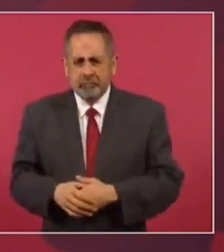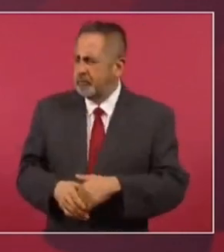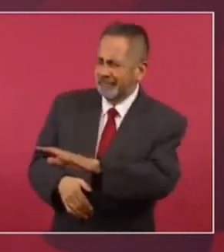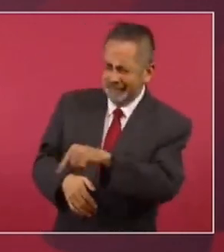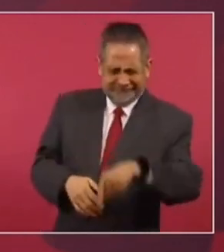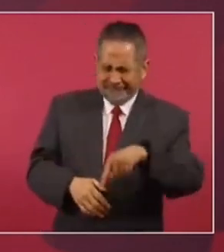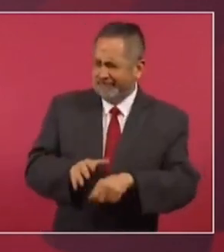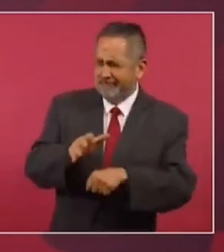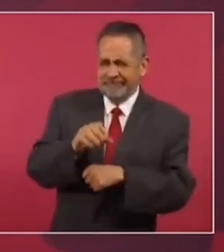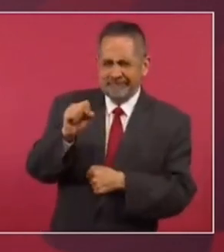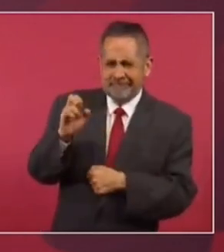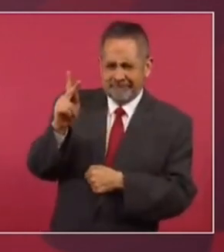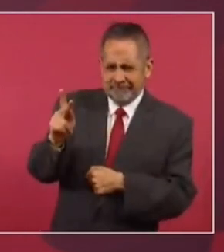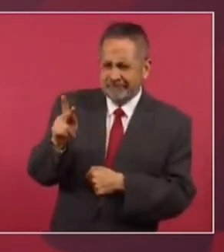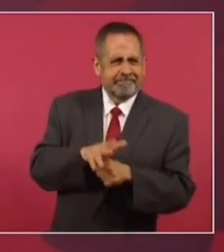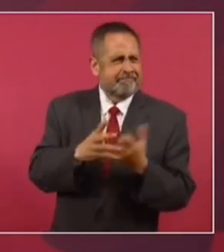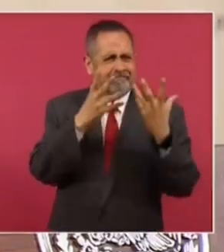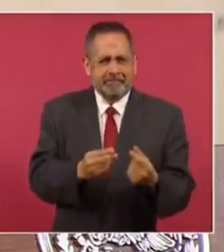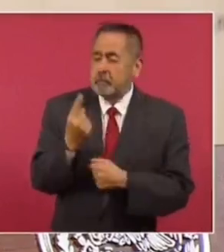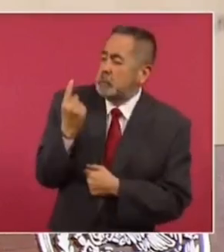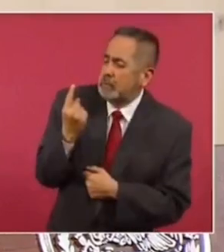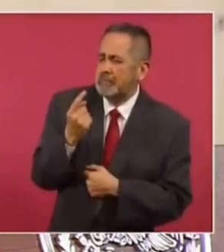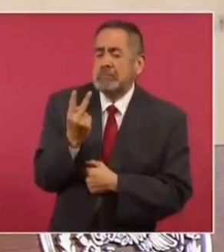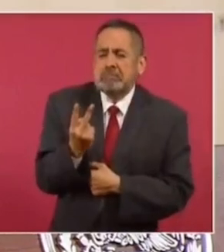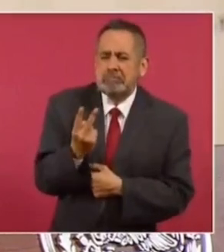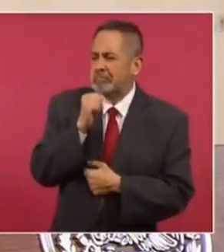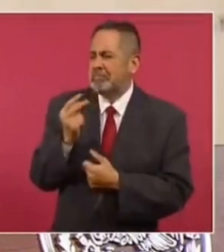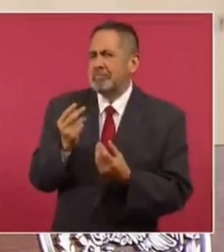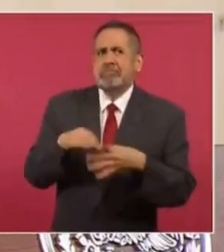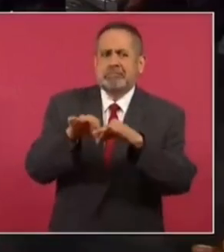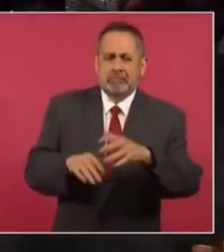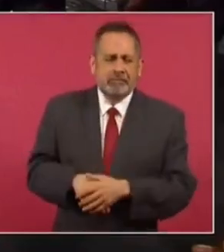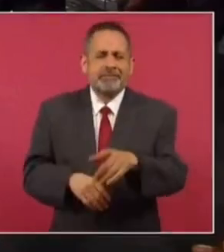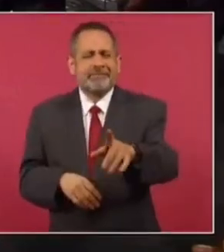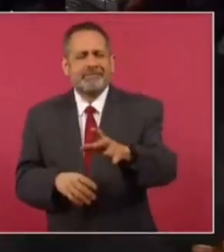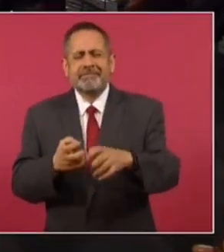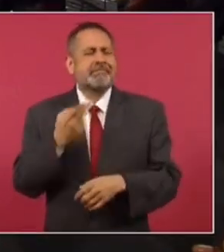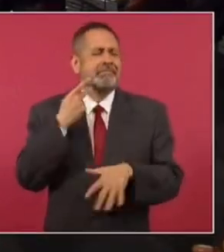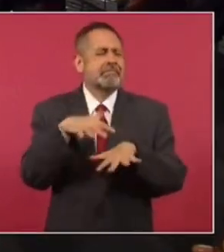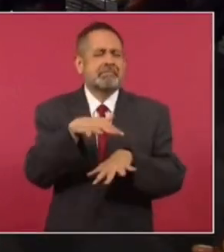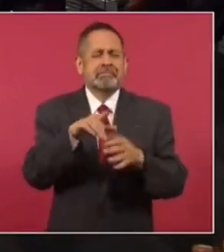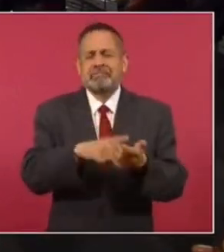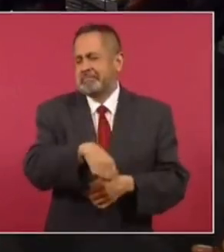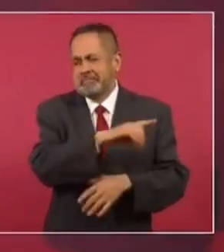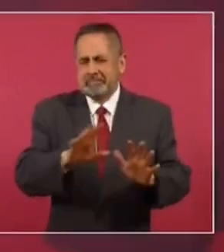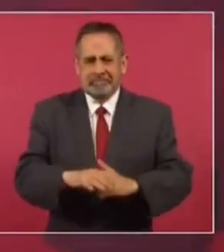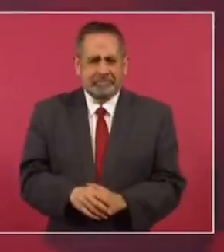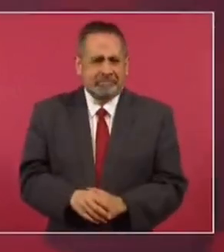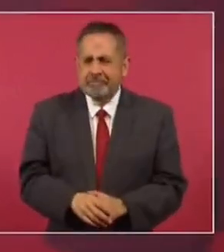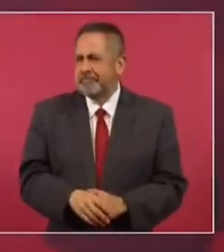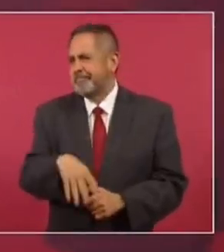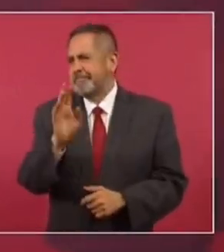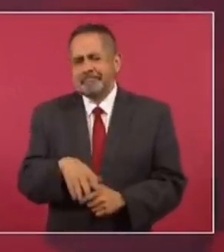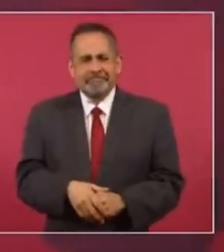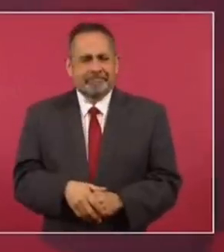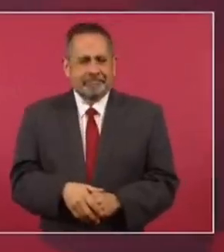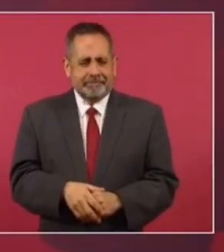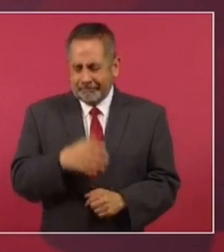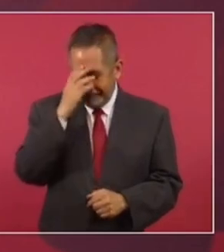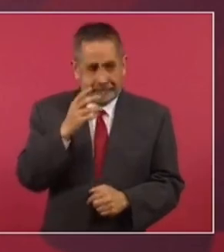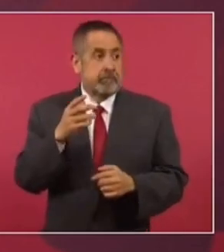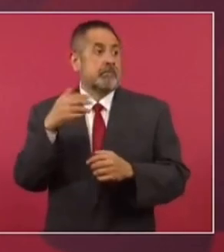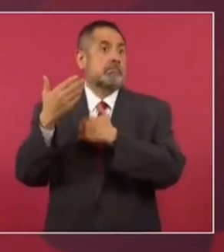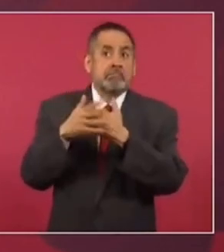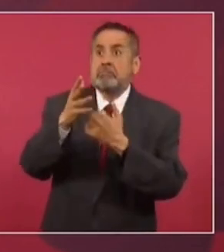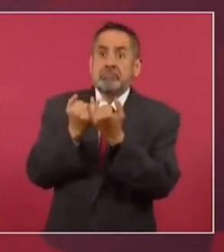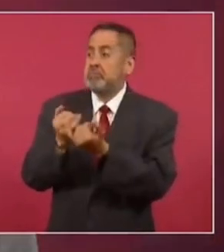mexicanos. Una golondrina no hace verano. Pero entonces, o dos. No es politiquería del conservadurismo. Es igual que ya nos vamos a volver